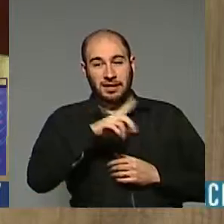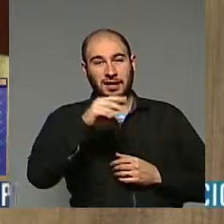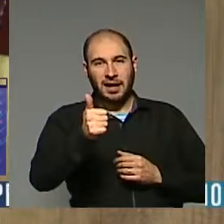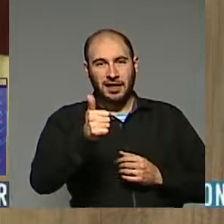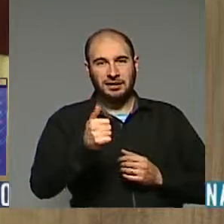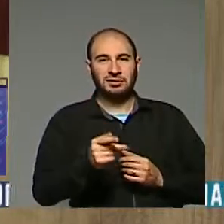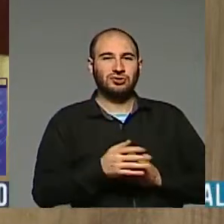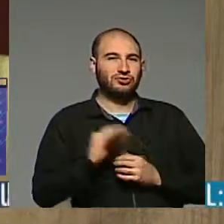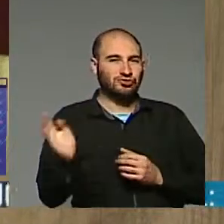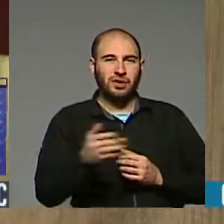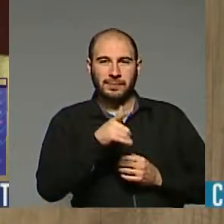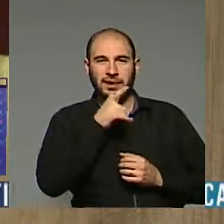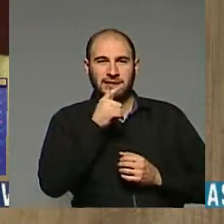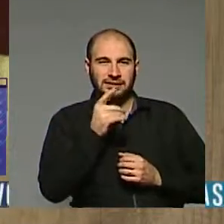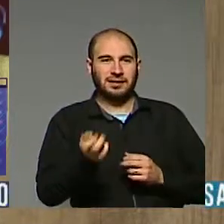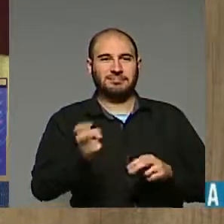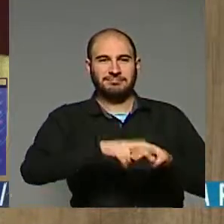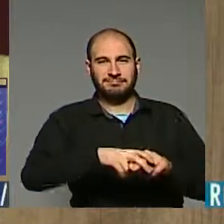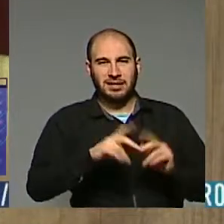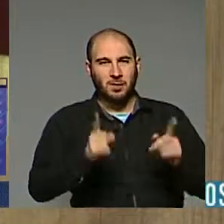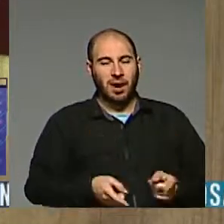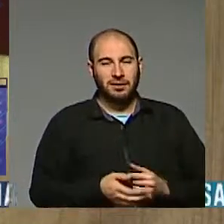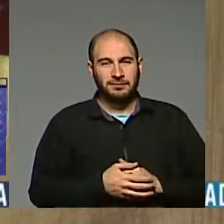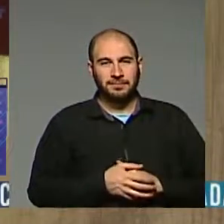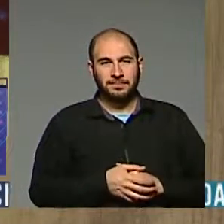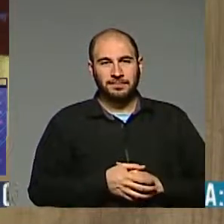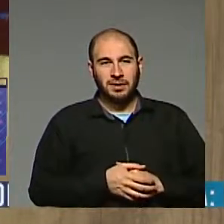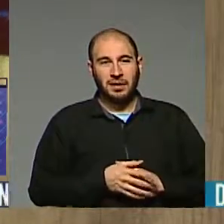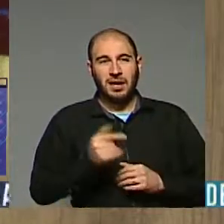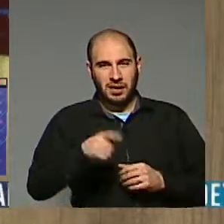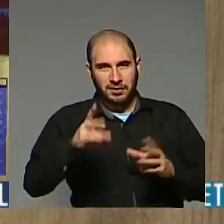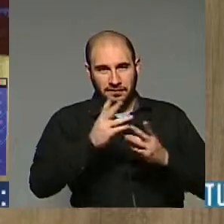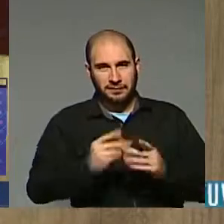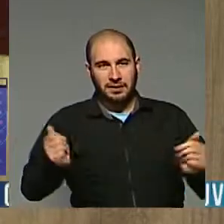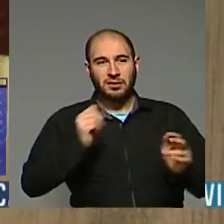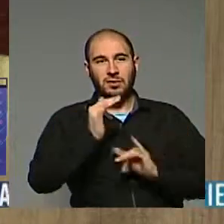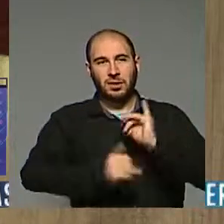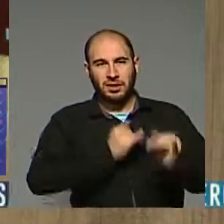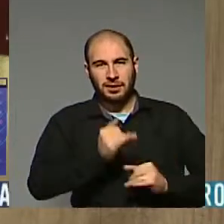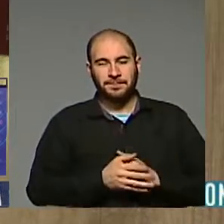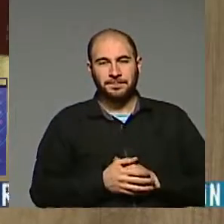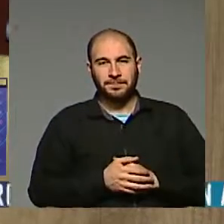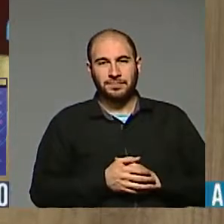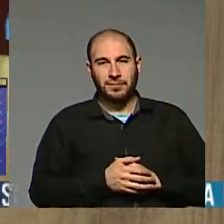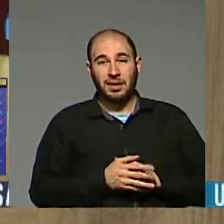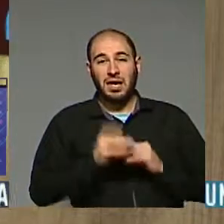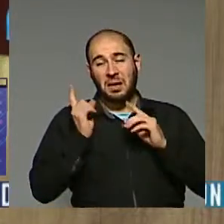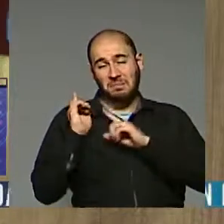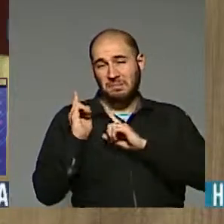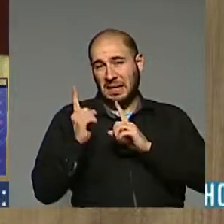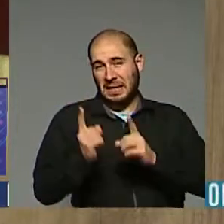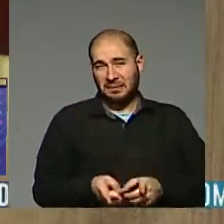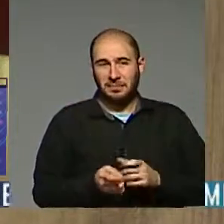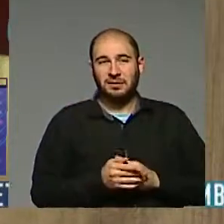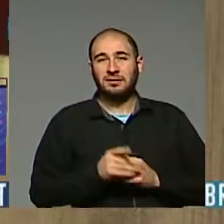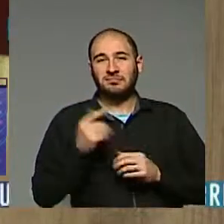triunfan, suben a ese tren. Lo cierto es que, para redondear, podemos decir que, como venimos diciendo